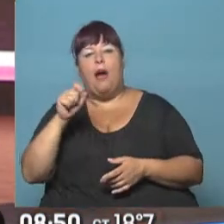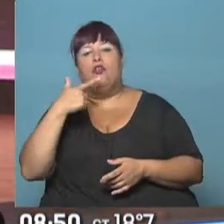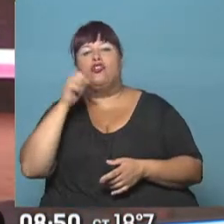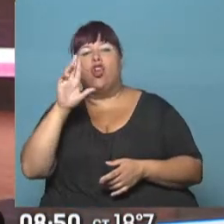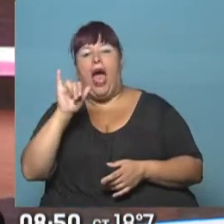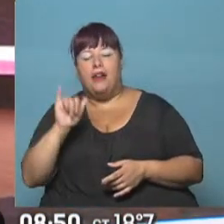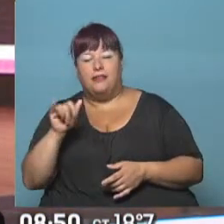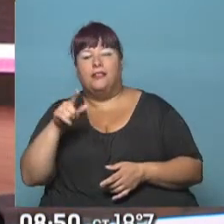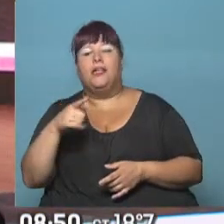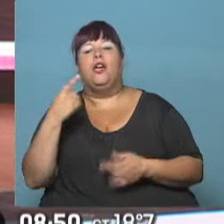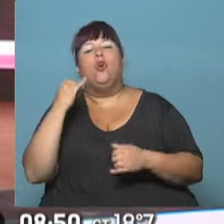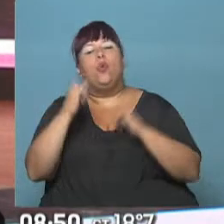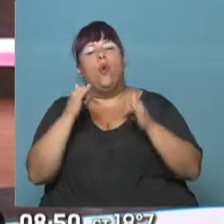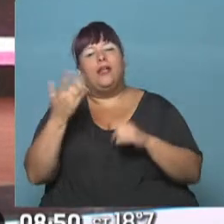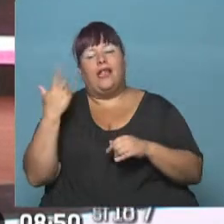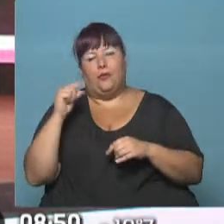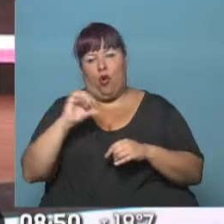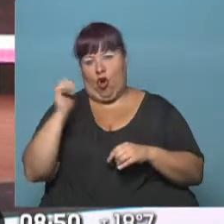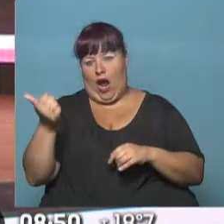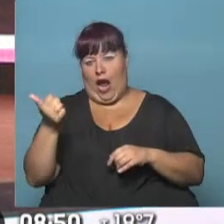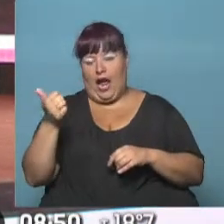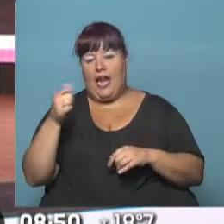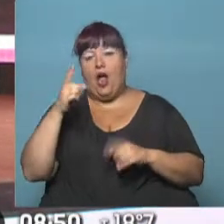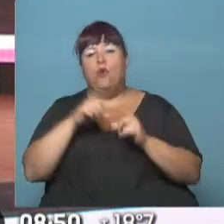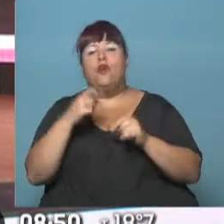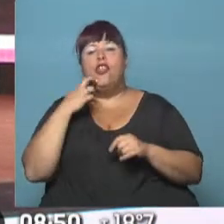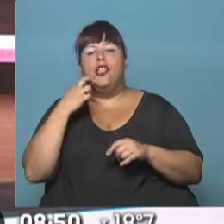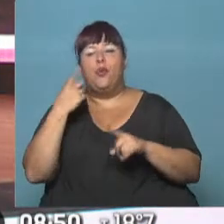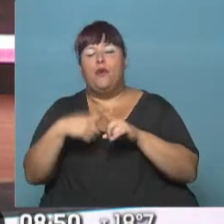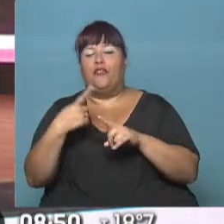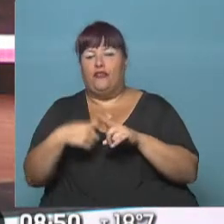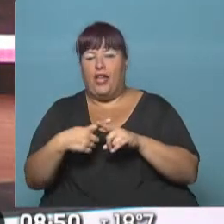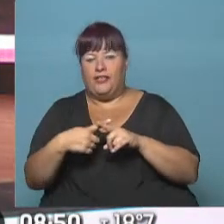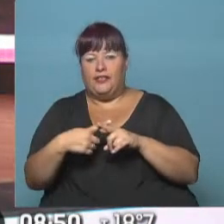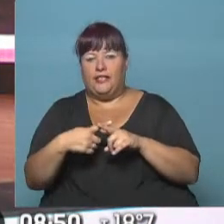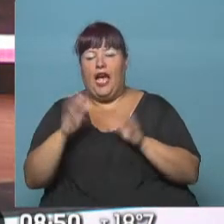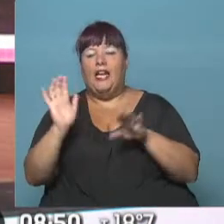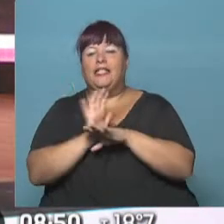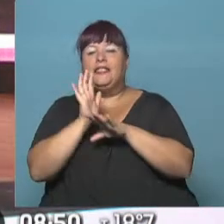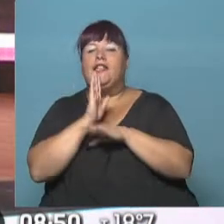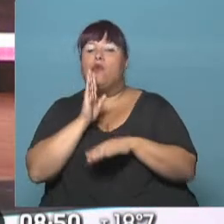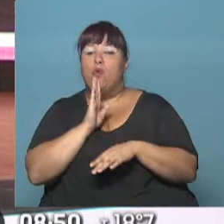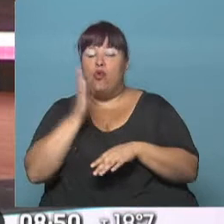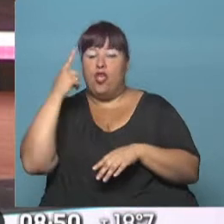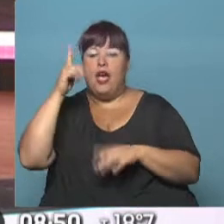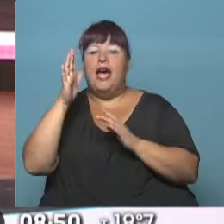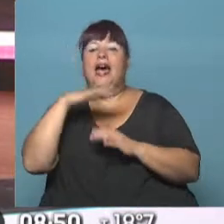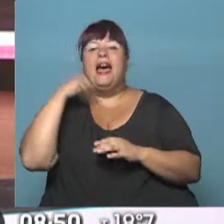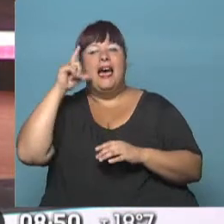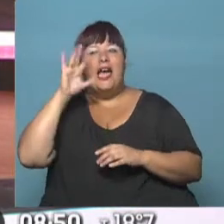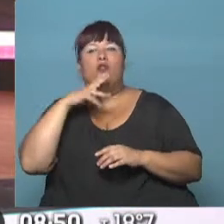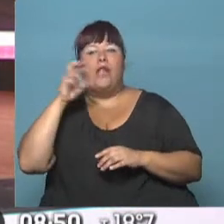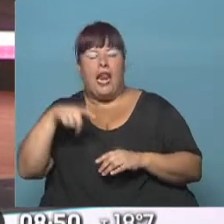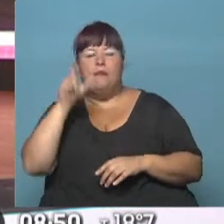Solars, y que llega como reciente ganadora de la 19ª edición del Festival de Cine Judío realizado en Jerusalén.